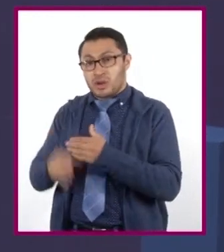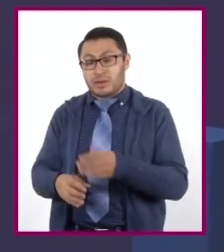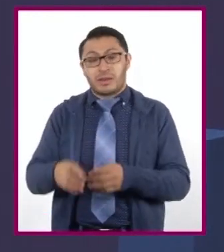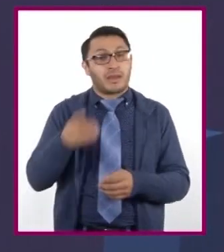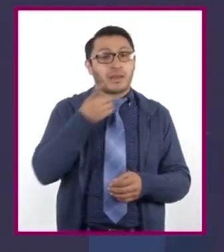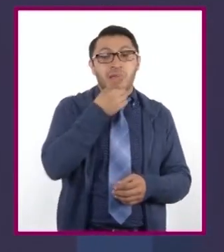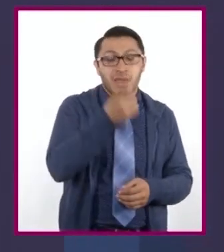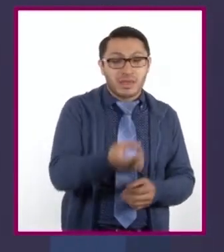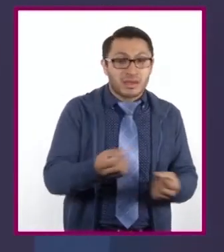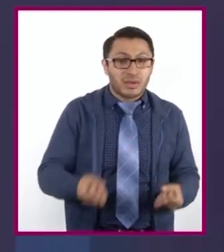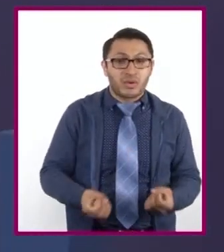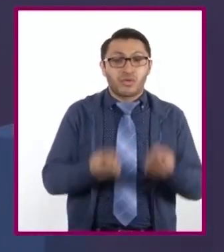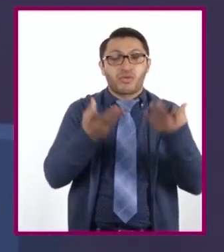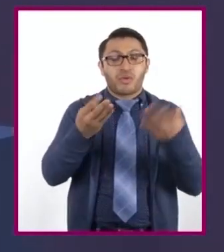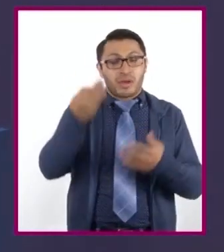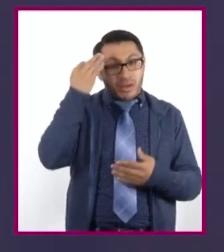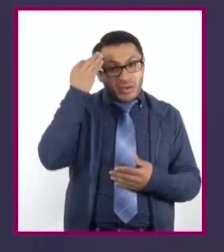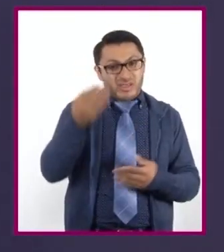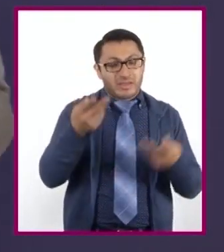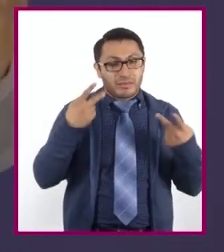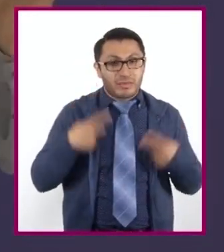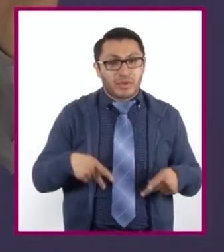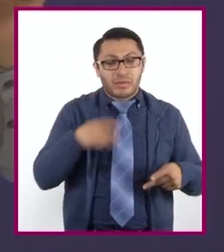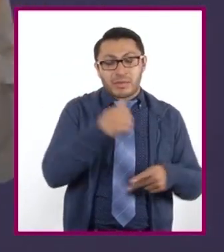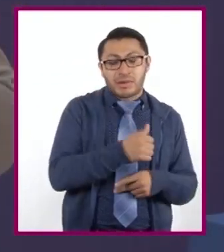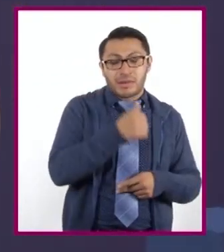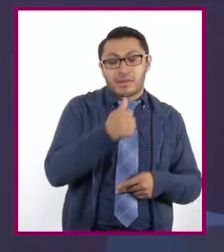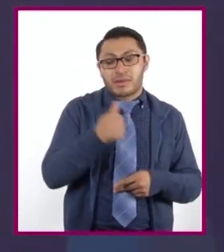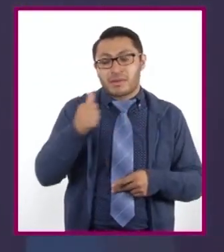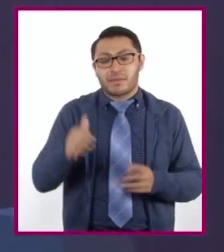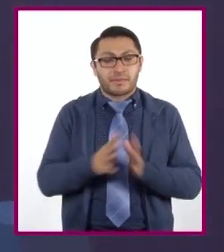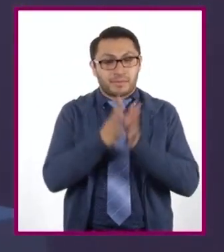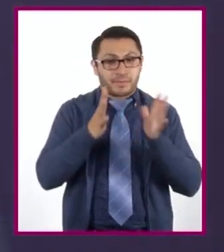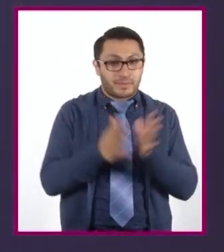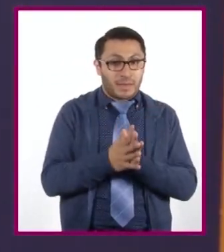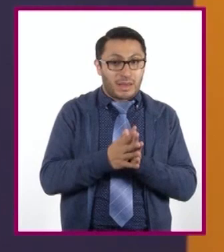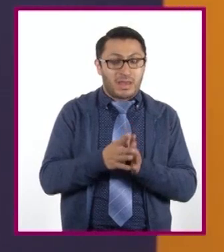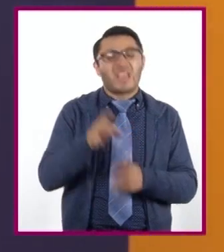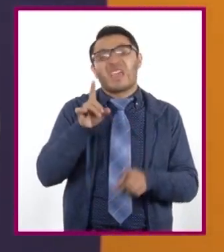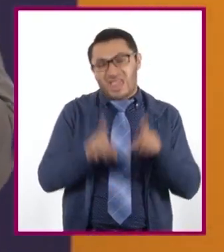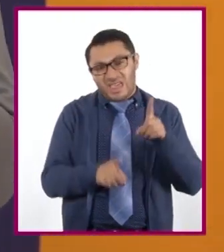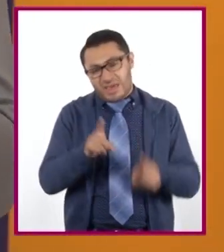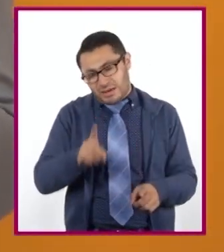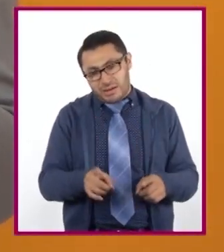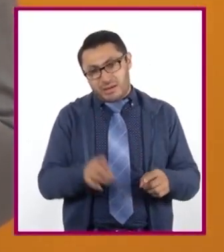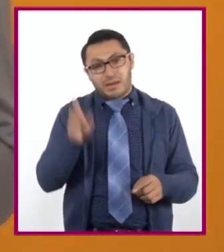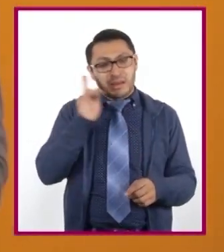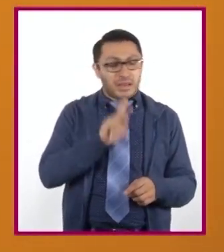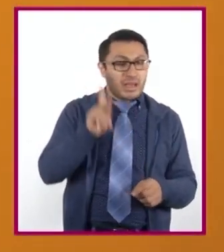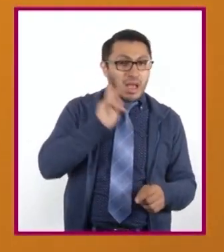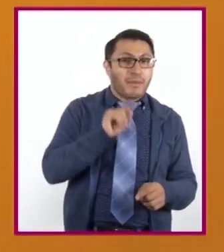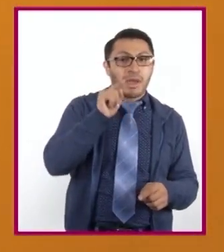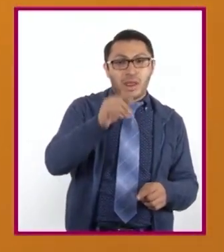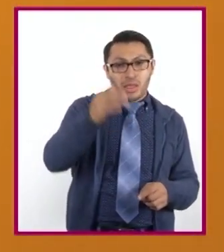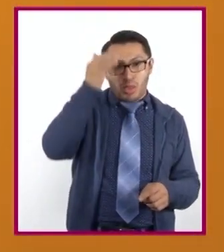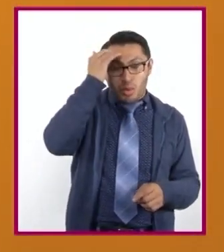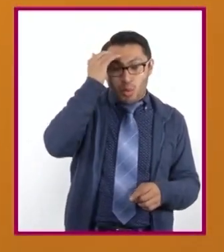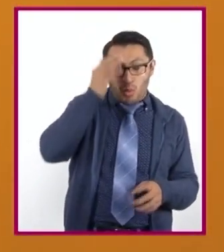el tiempo de participación. Esto puede variar. Pongamos a prueba sus